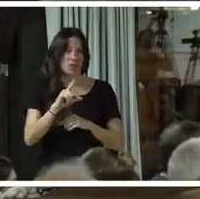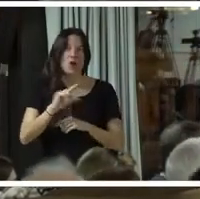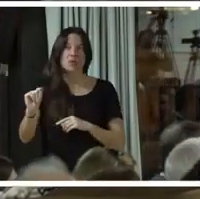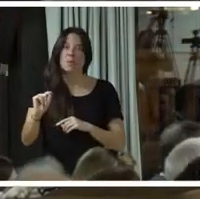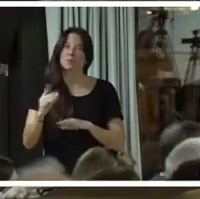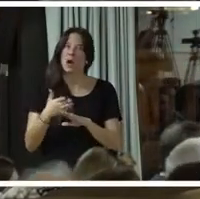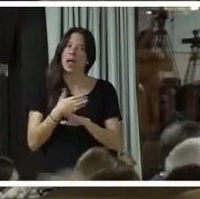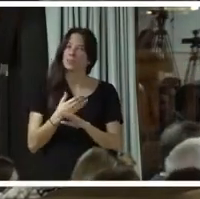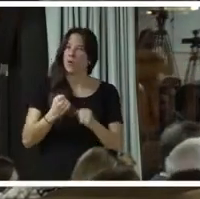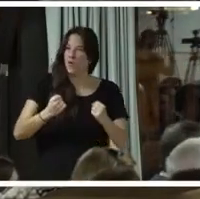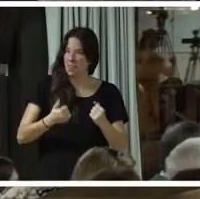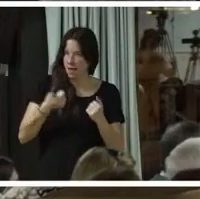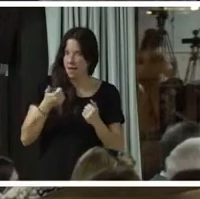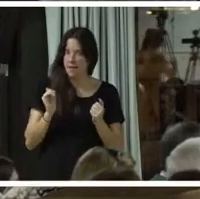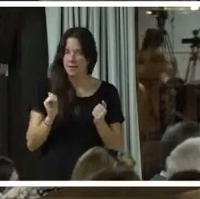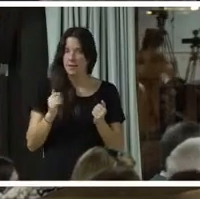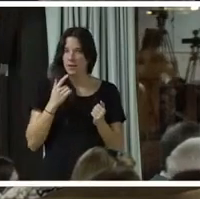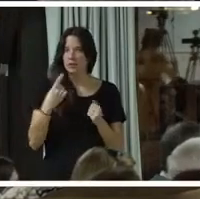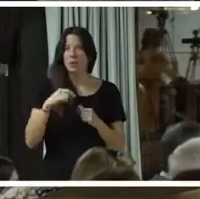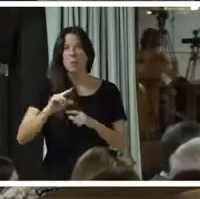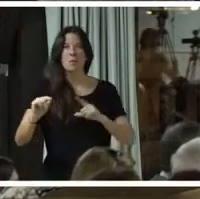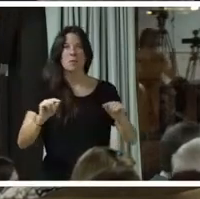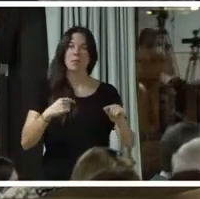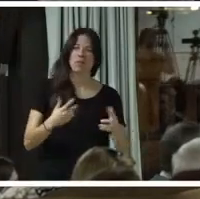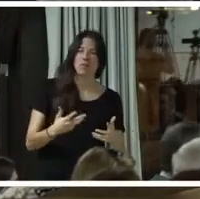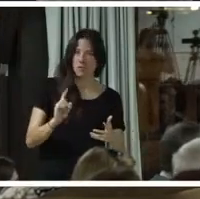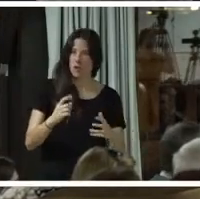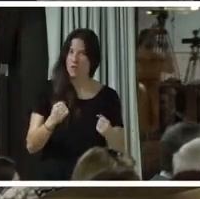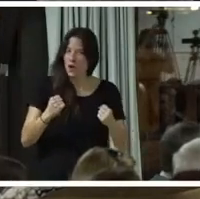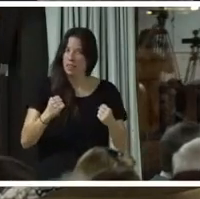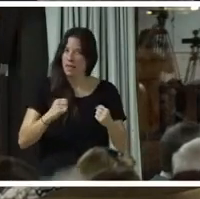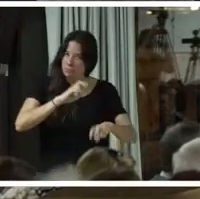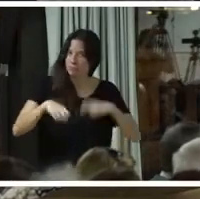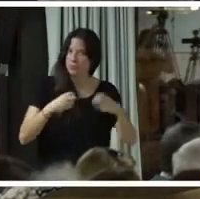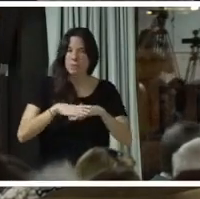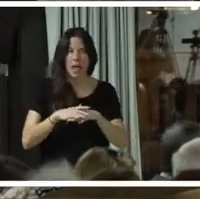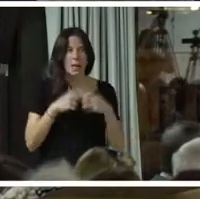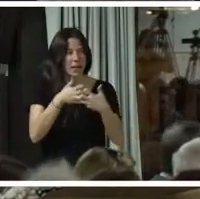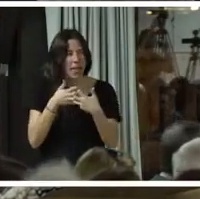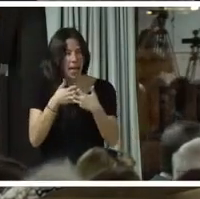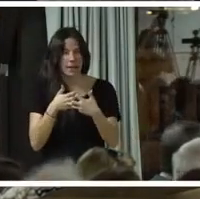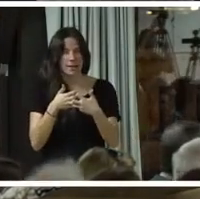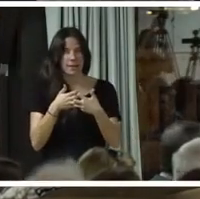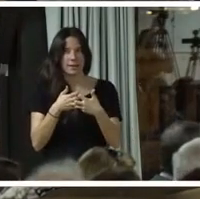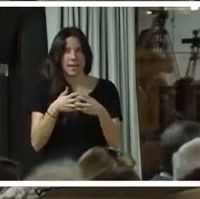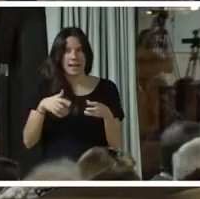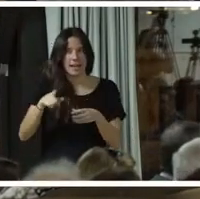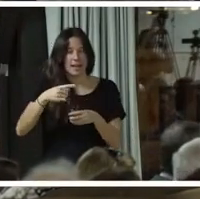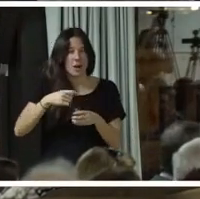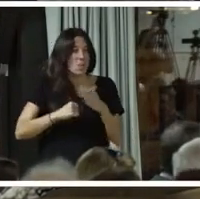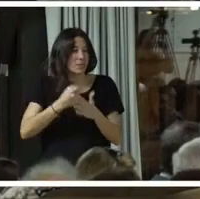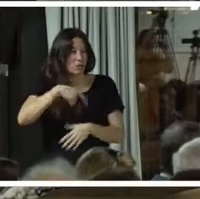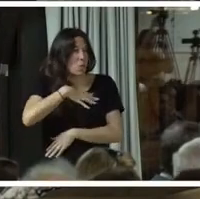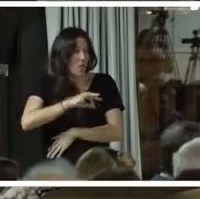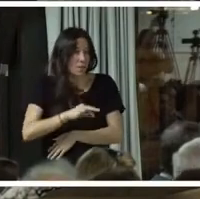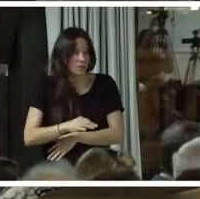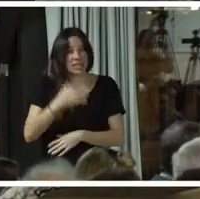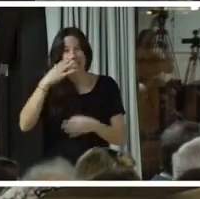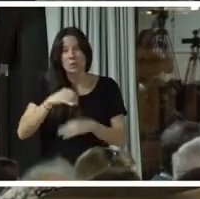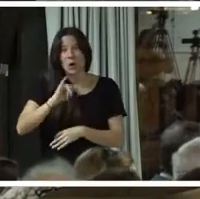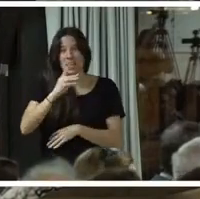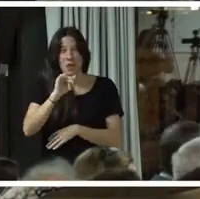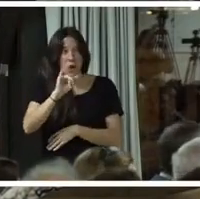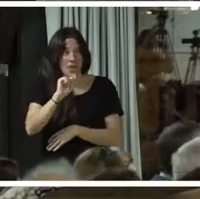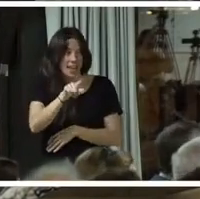sin fuerzas sino al revés Yo creo que con fuerzas renovadas para seguir peleando desde donde podamos eh Y Seguro seguro que idoya que trabaja en